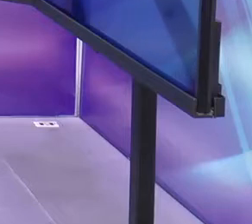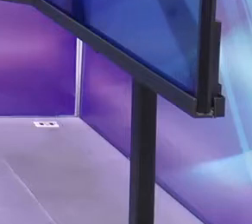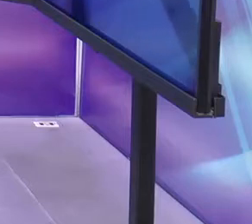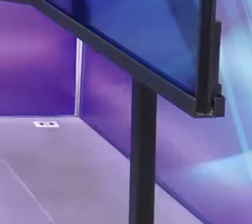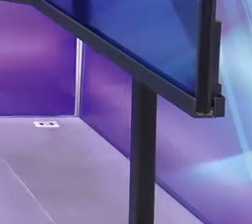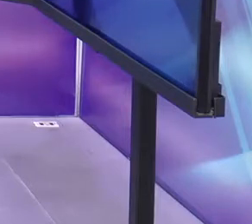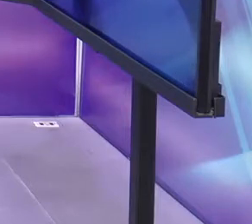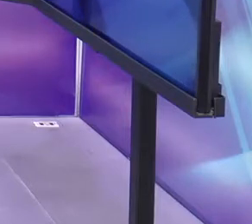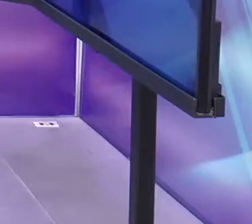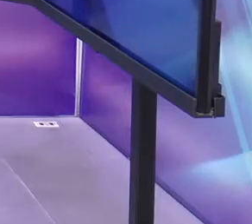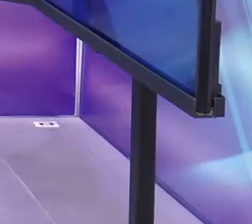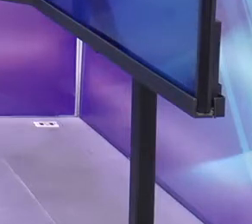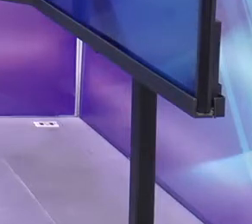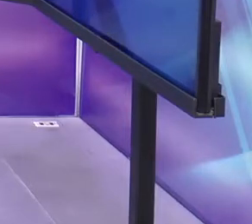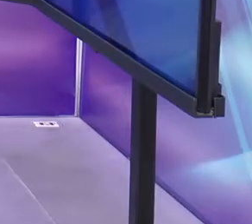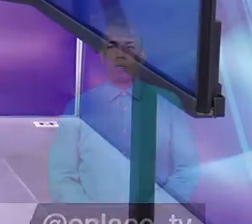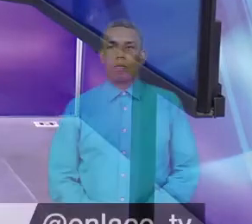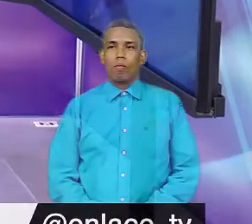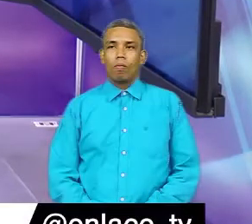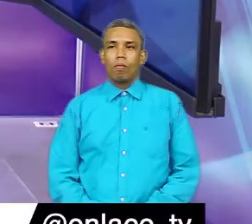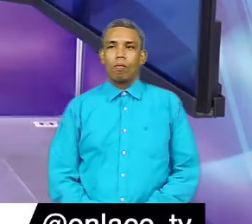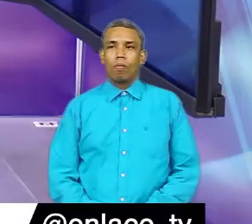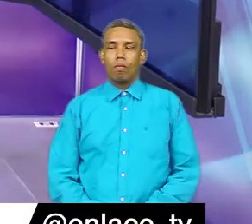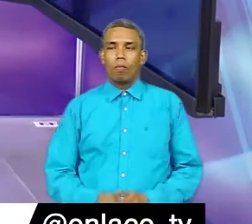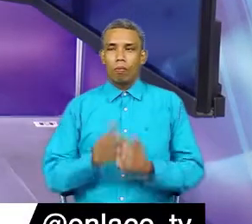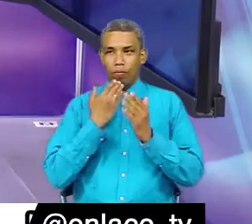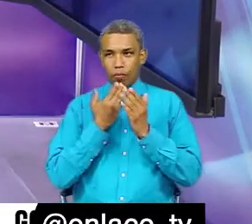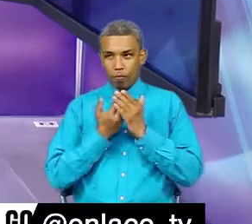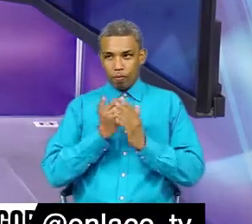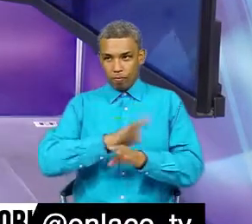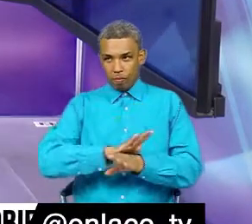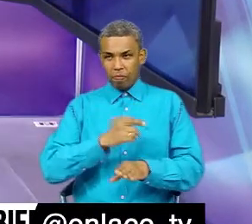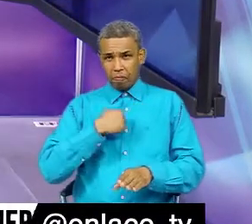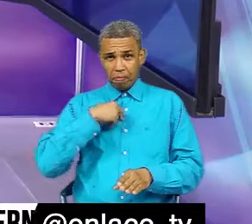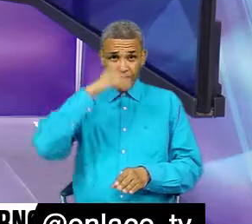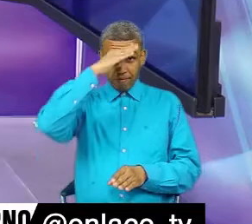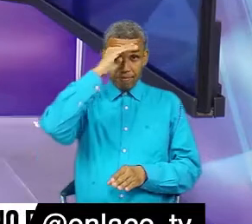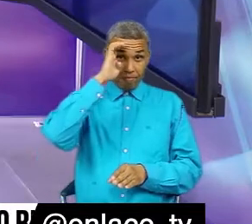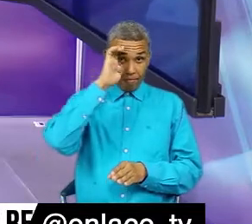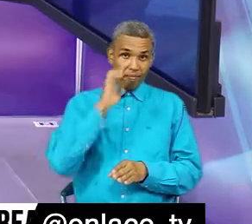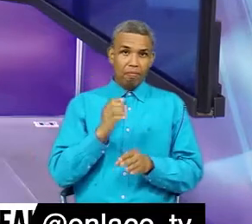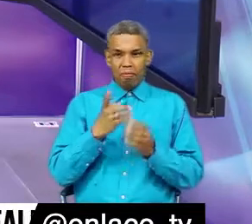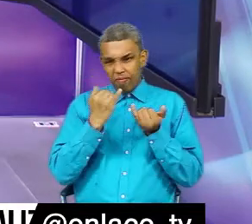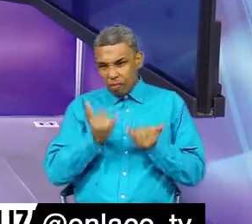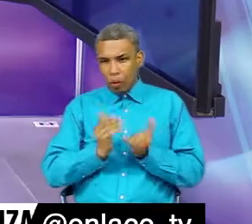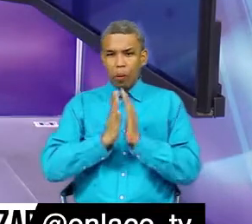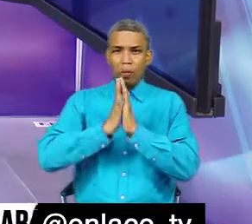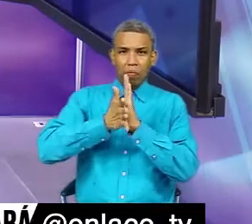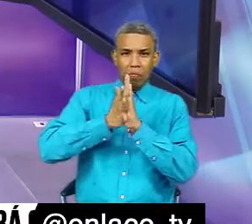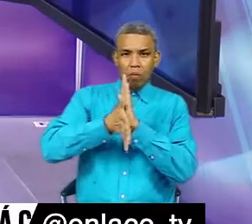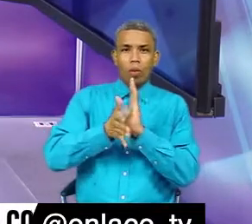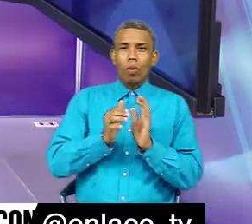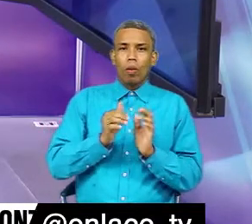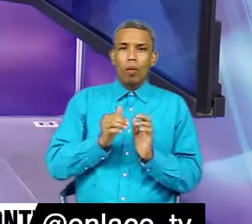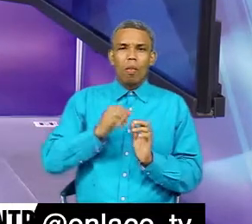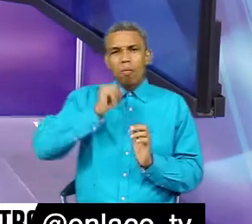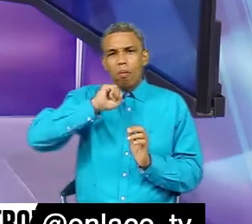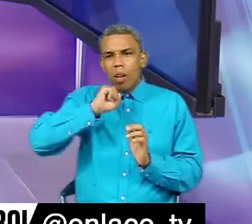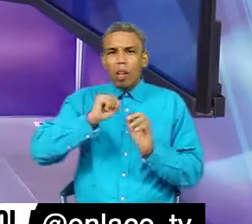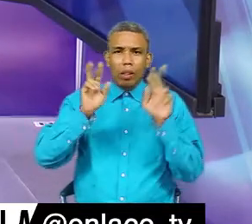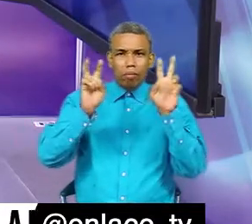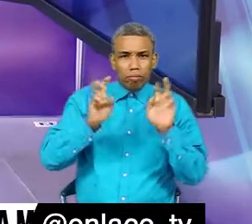Muy buenas tardes, soy Paola López Vargas y una vez más los saludo desde Enlace Noticias con el desarrollo de la información más importante de nuestra ciudad y